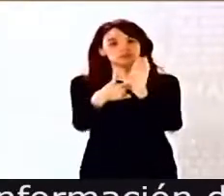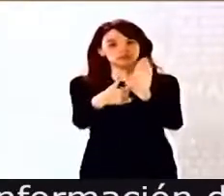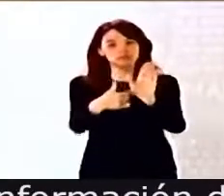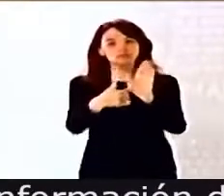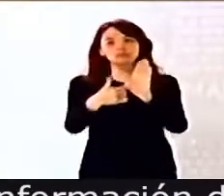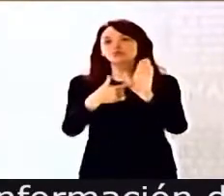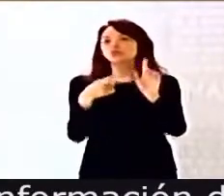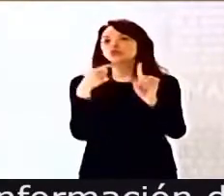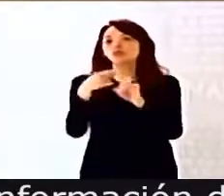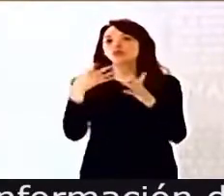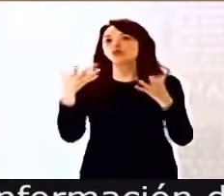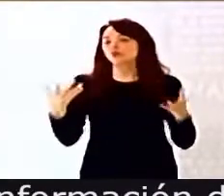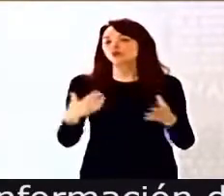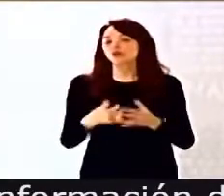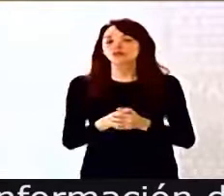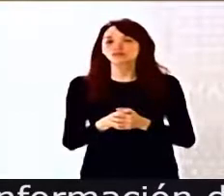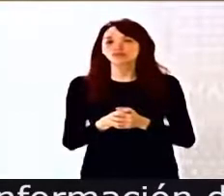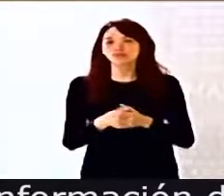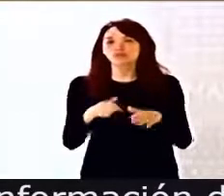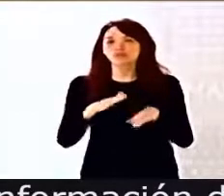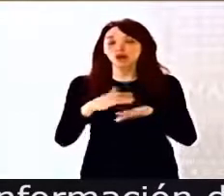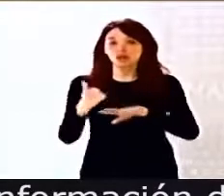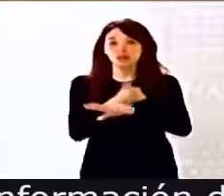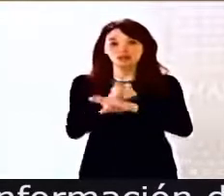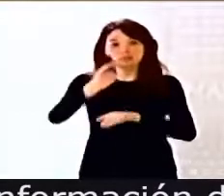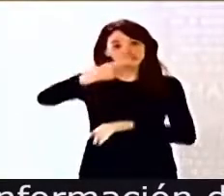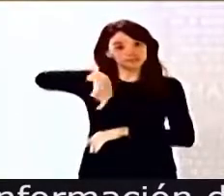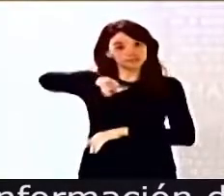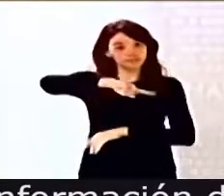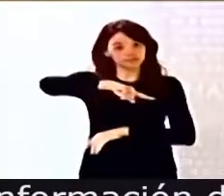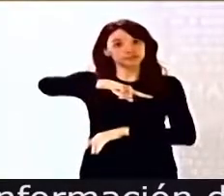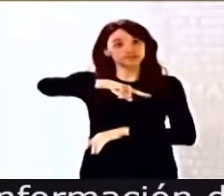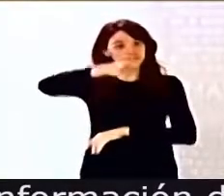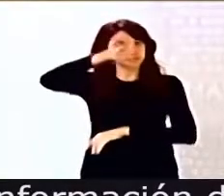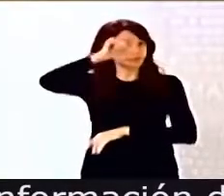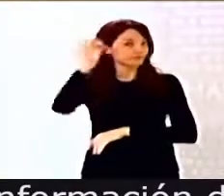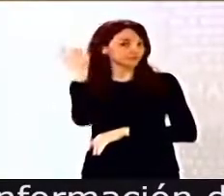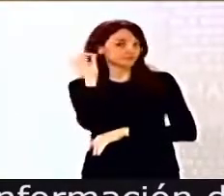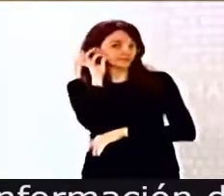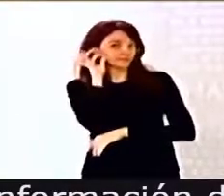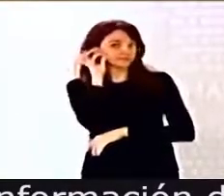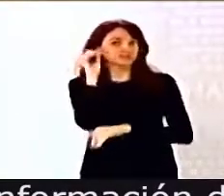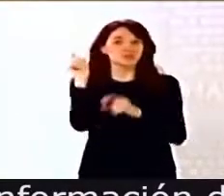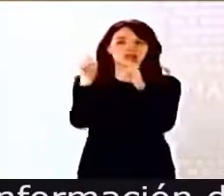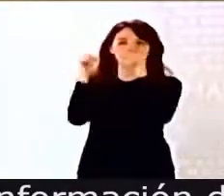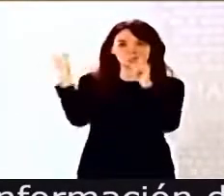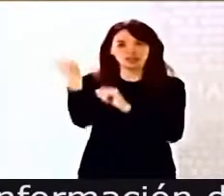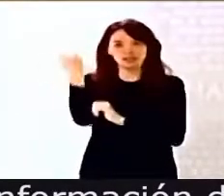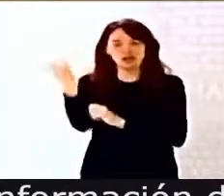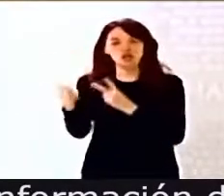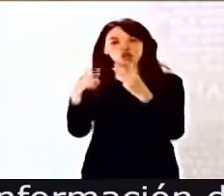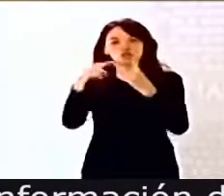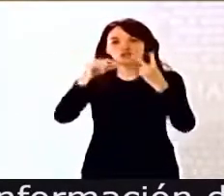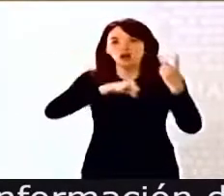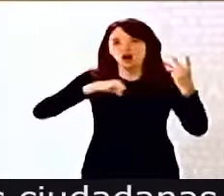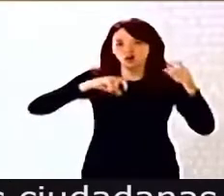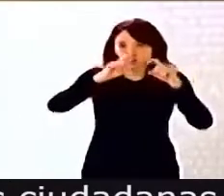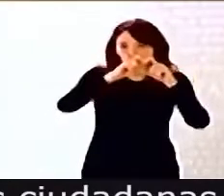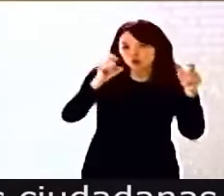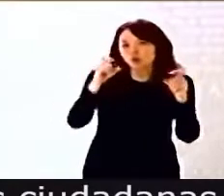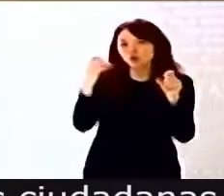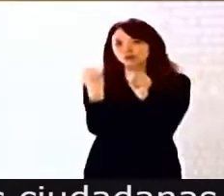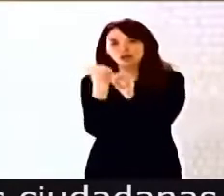para que los ciudadanos, las ciudadanas, los empresarios, los autónomos,